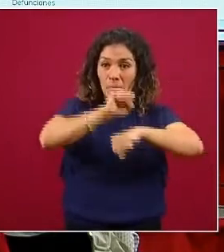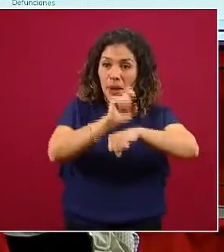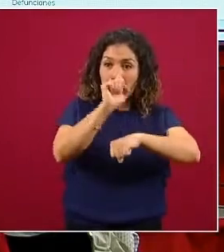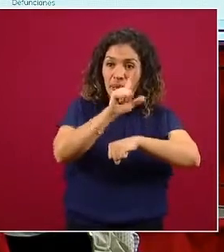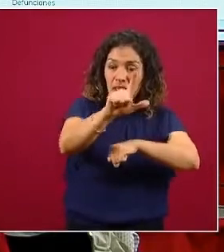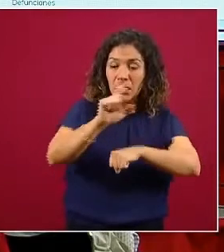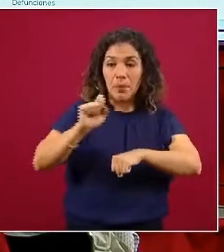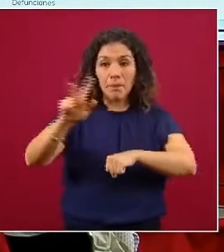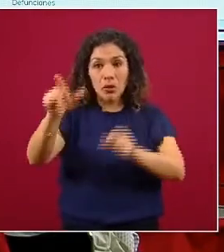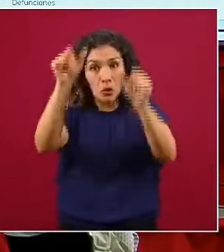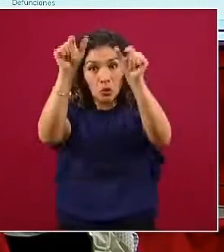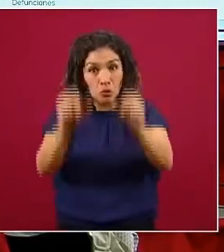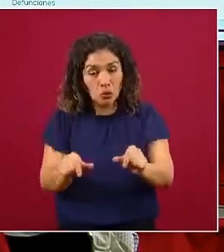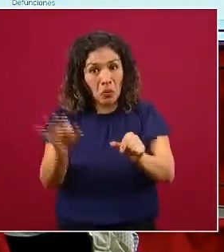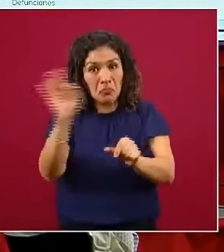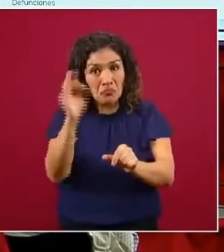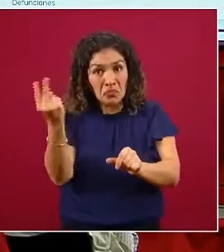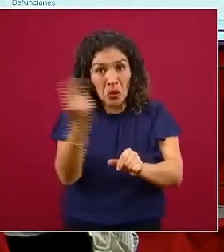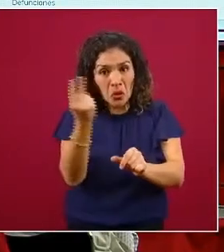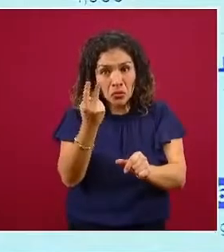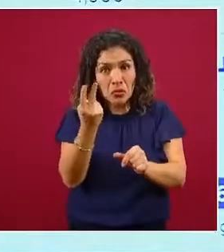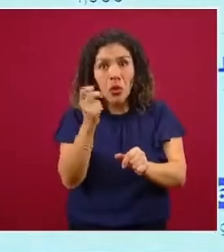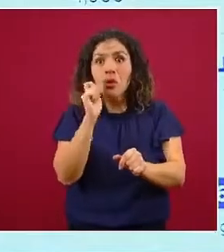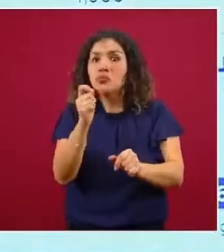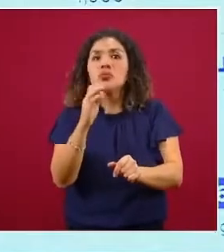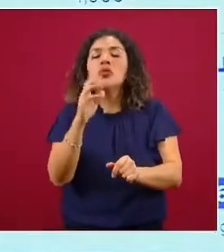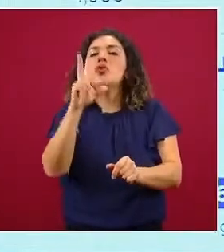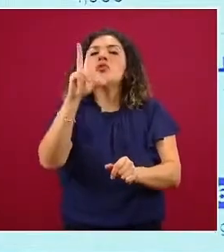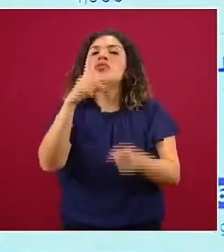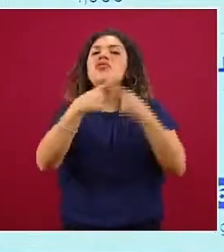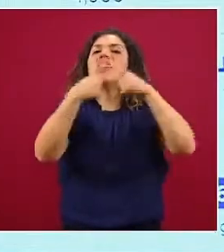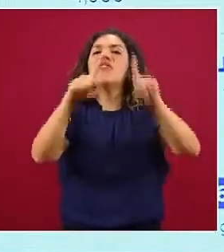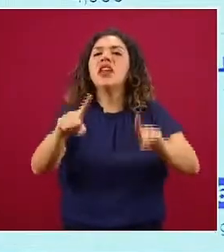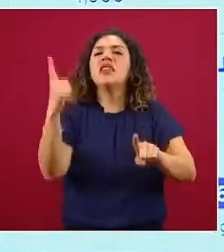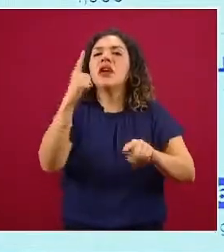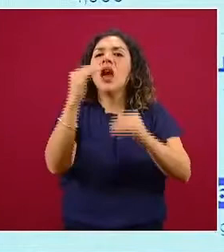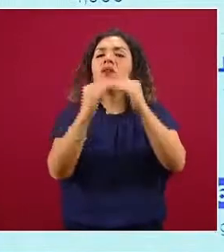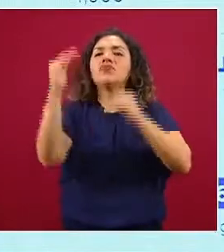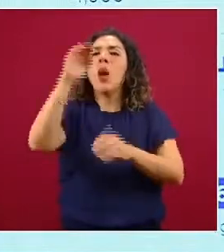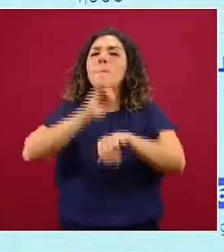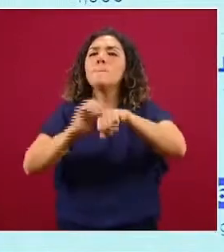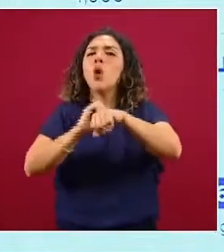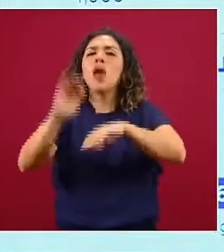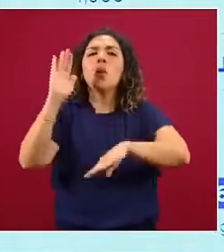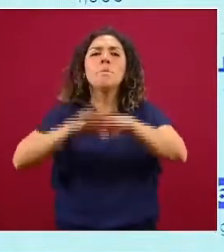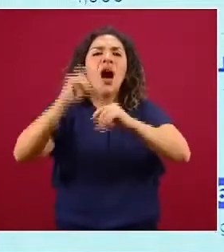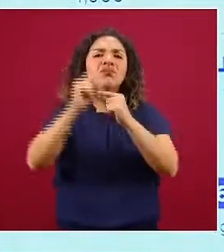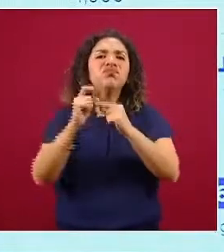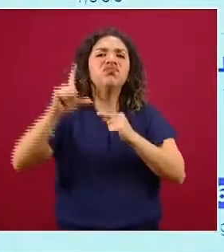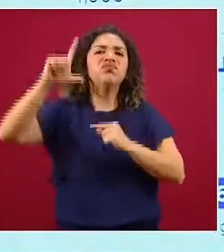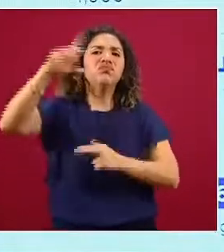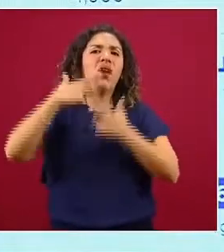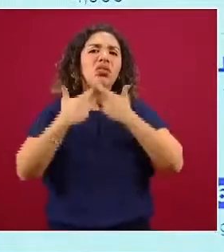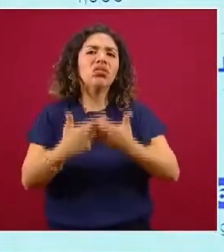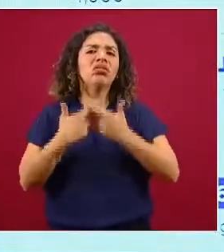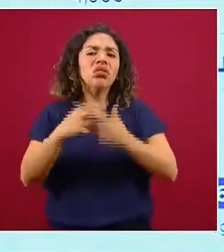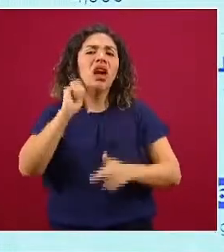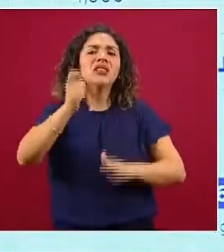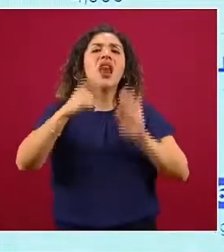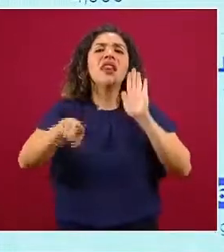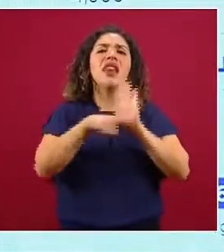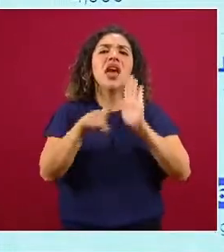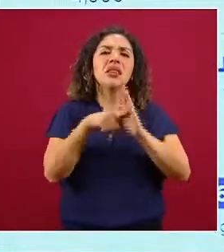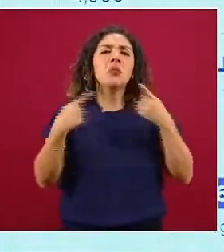27 y 28, aún así no llegarían a superar a los casos que ya sabemos son negativos, ¿no? Esto en un momento